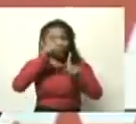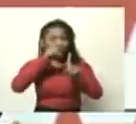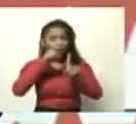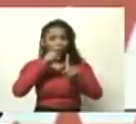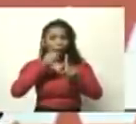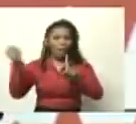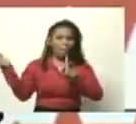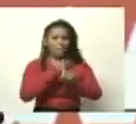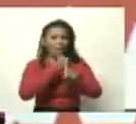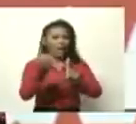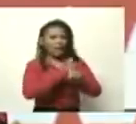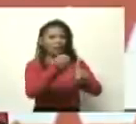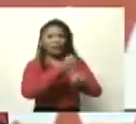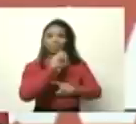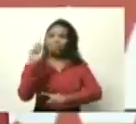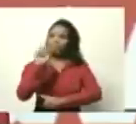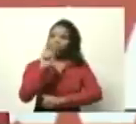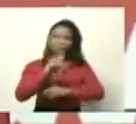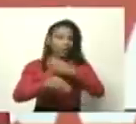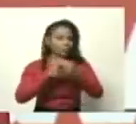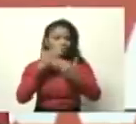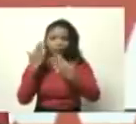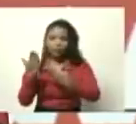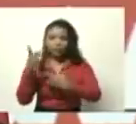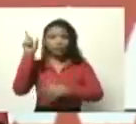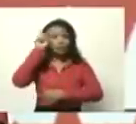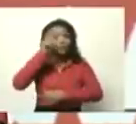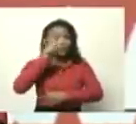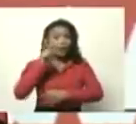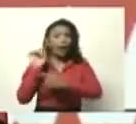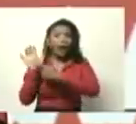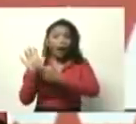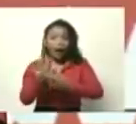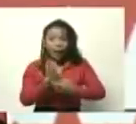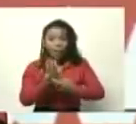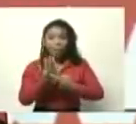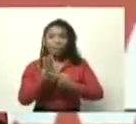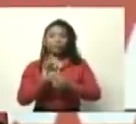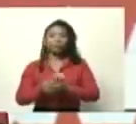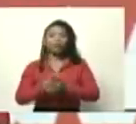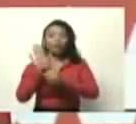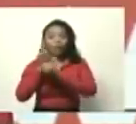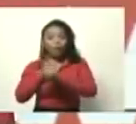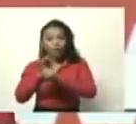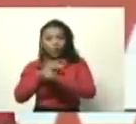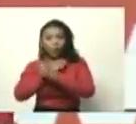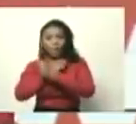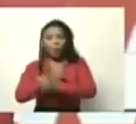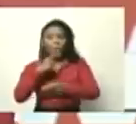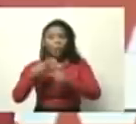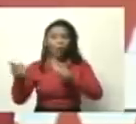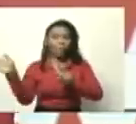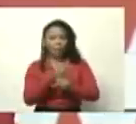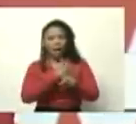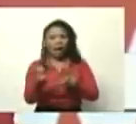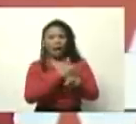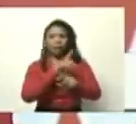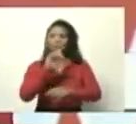palos, eso no existe. Se enseña a alguien con el ejemplo, con el cariño, con el amor, pero a palos,